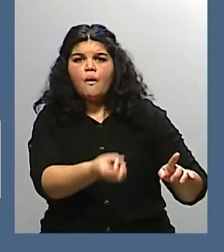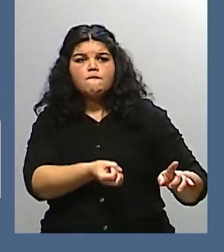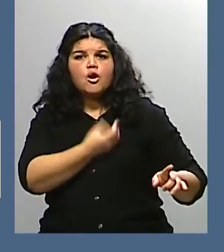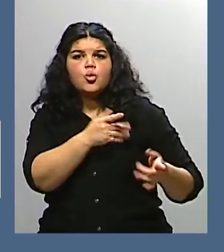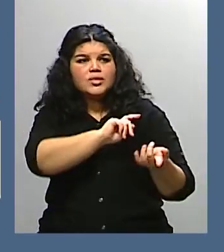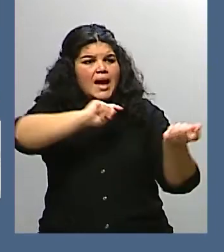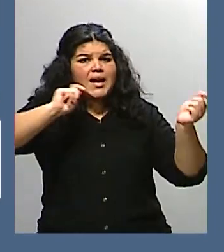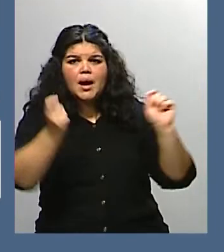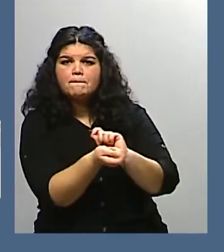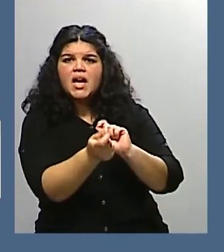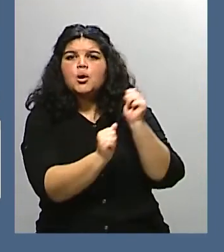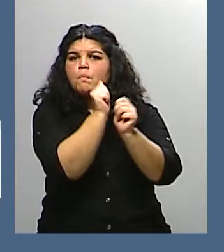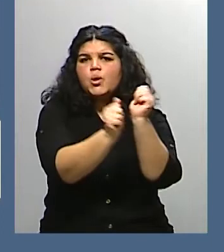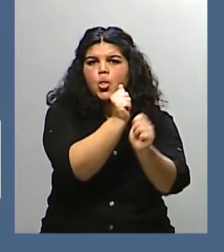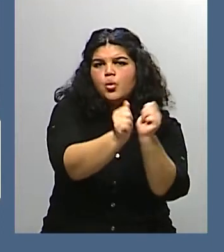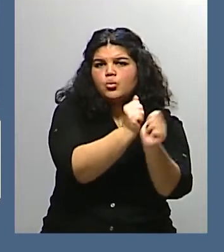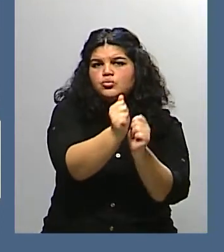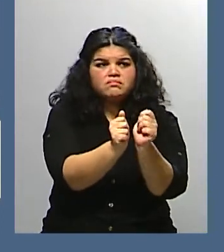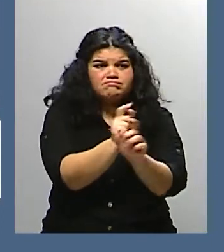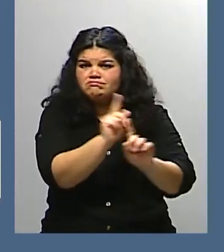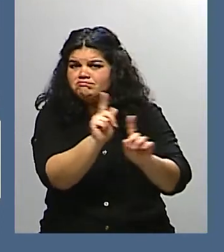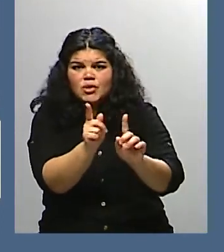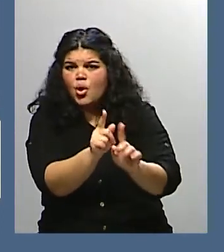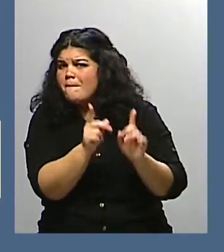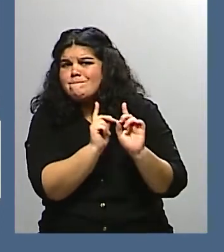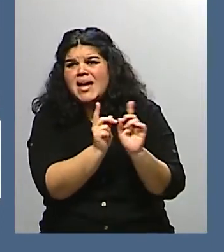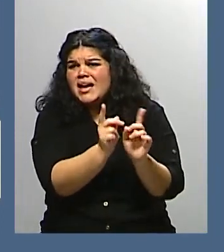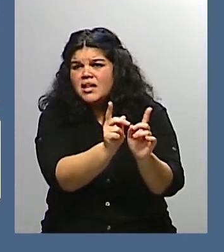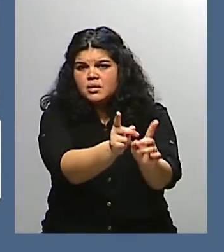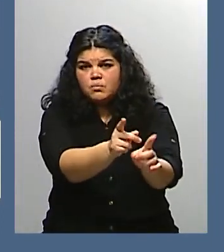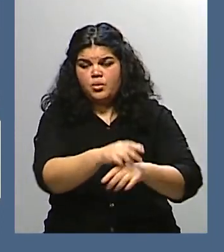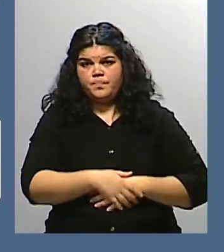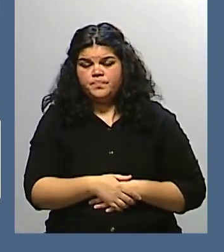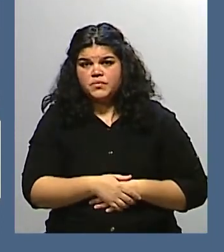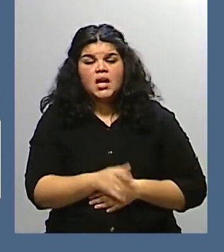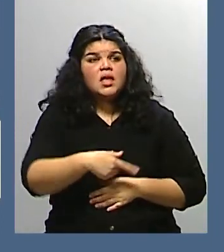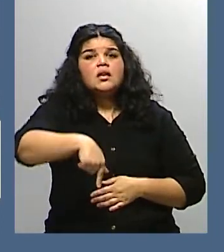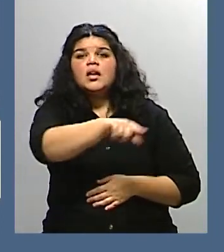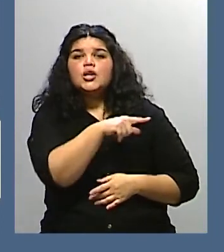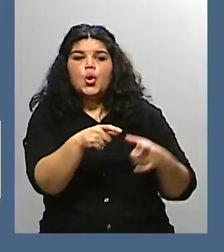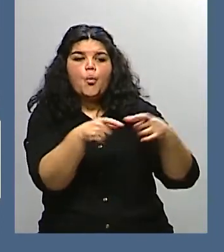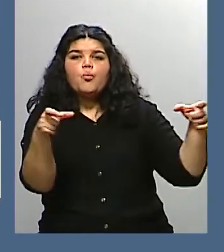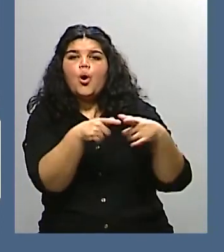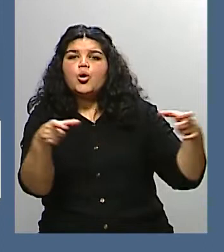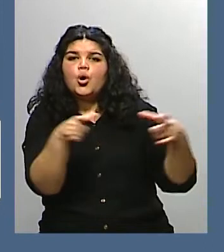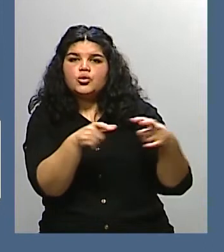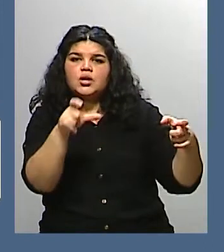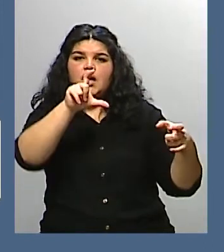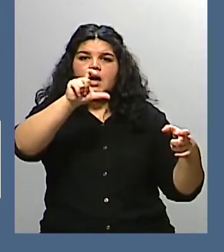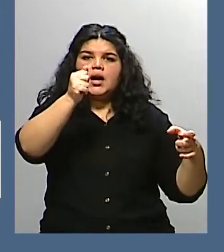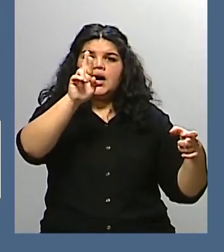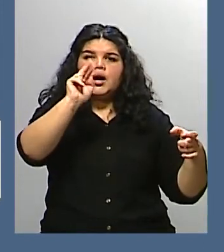sus esquemas de producción y les sale más barato negociar estos bonos de carbono en países